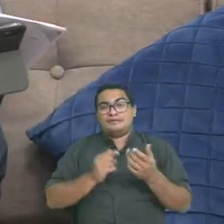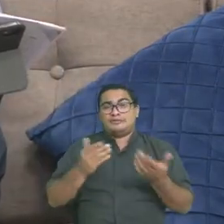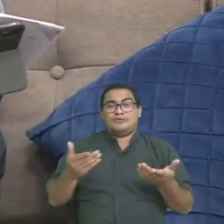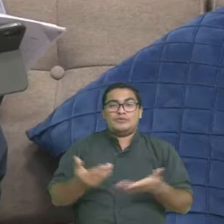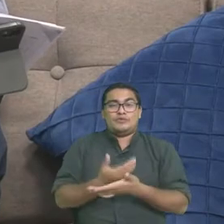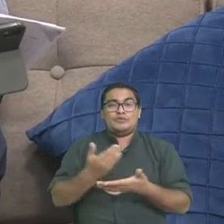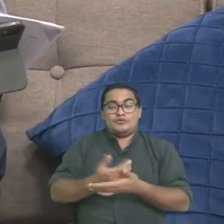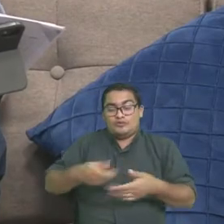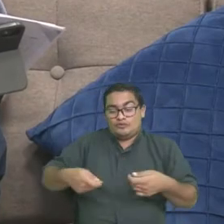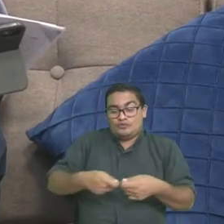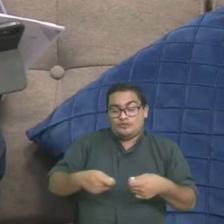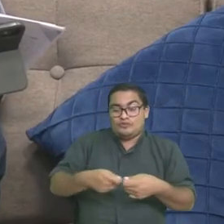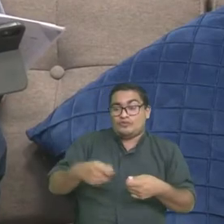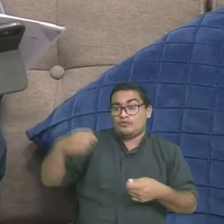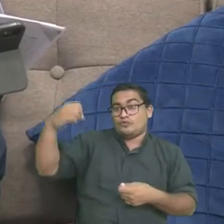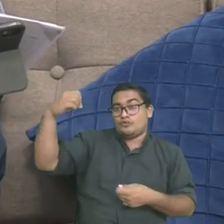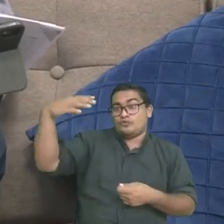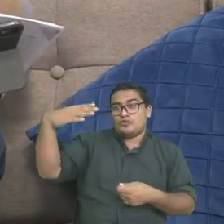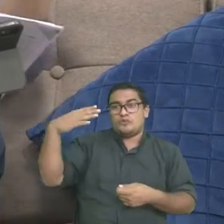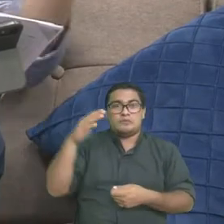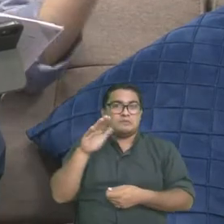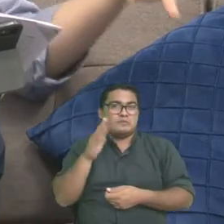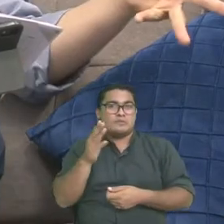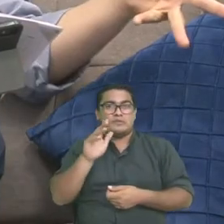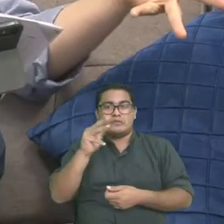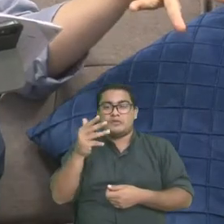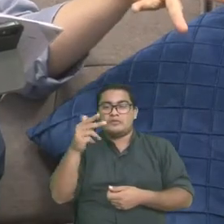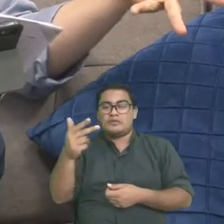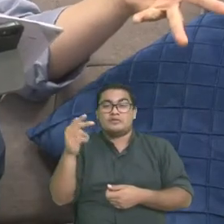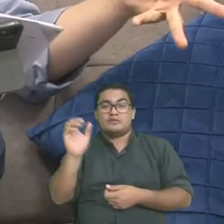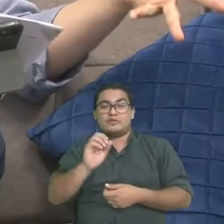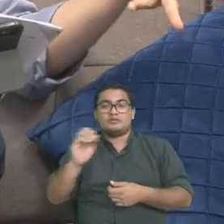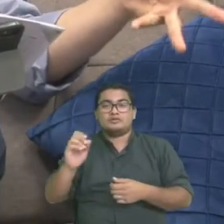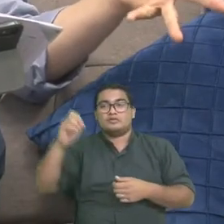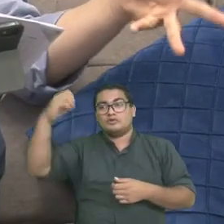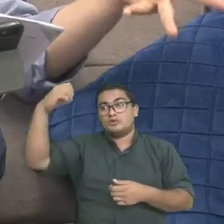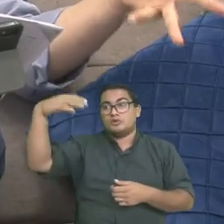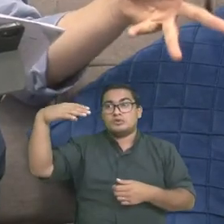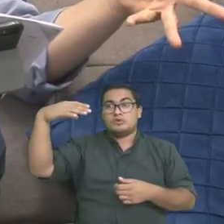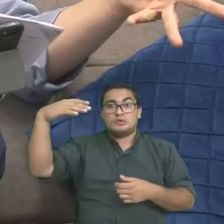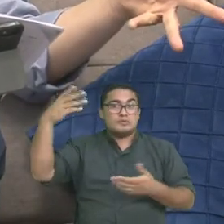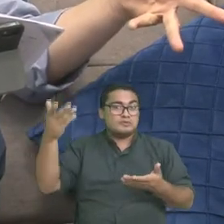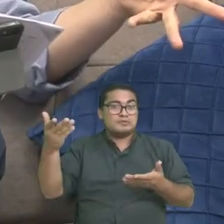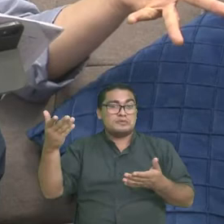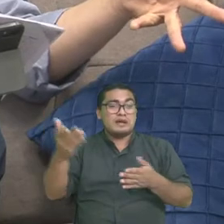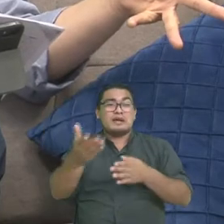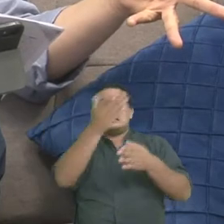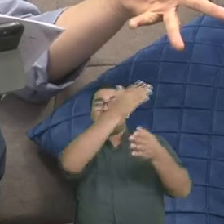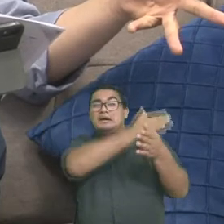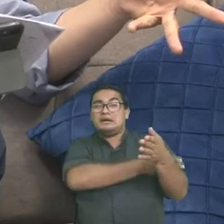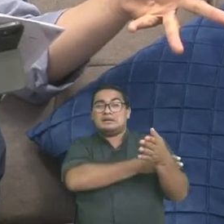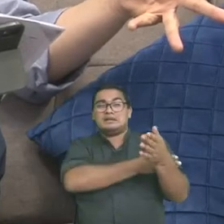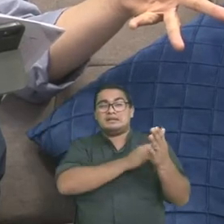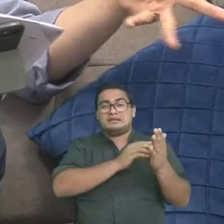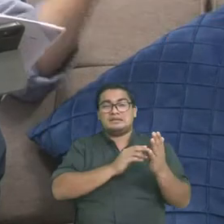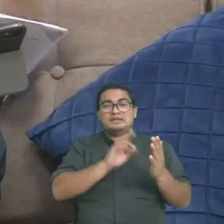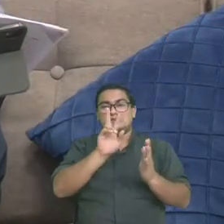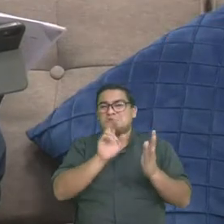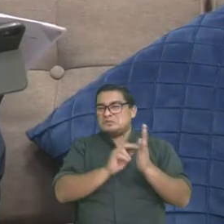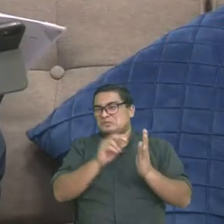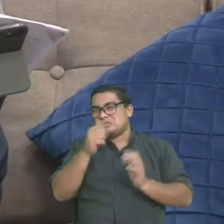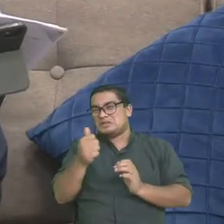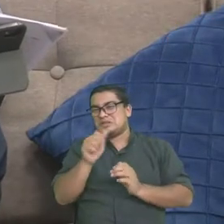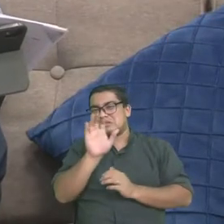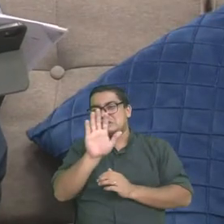el 98% de cobertura eléctrica cuando nosotros estábamos a menos del 54% antes del 2007. O